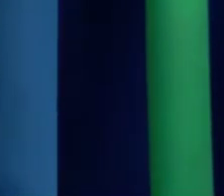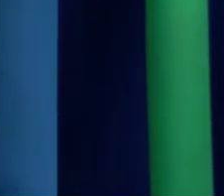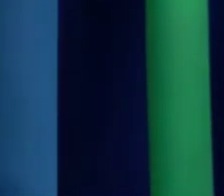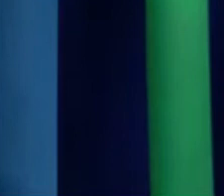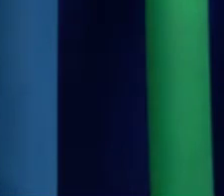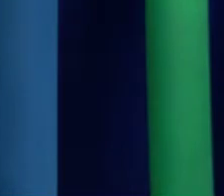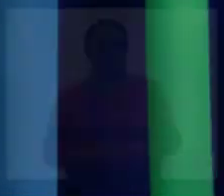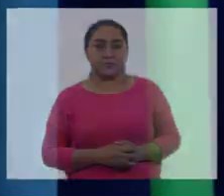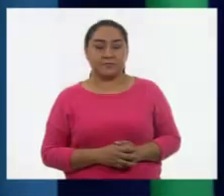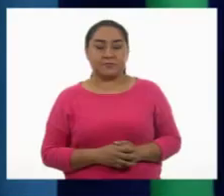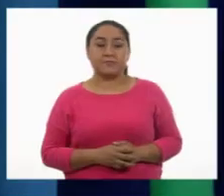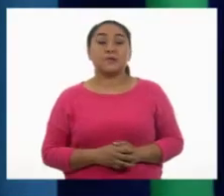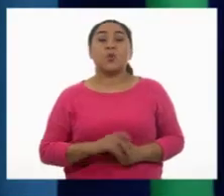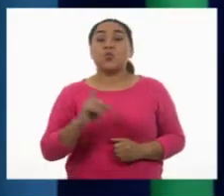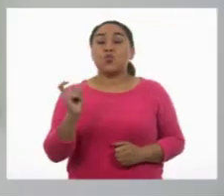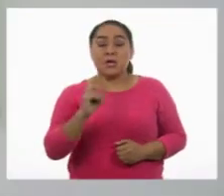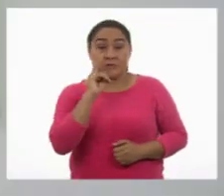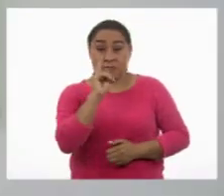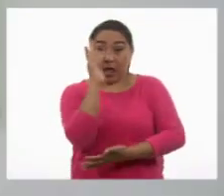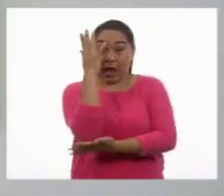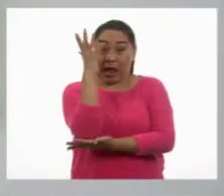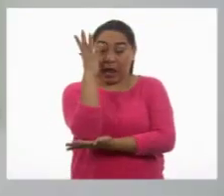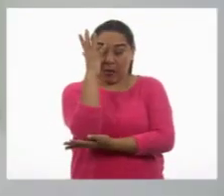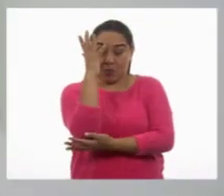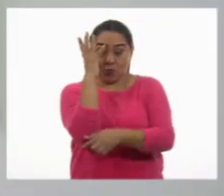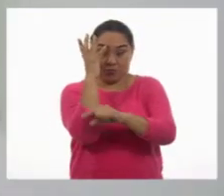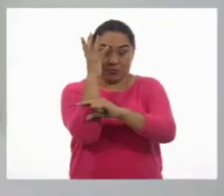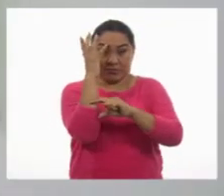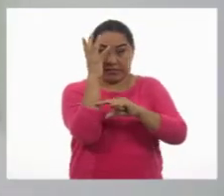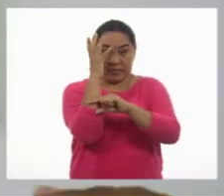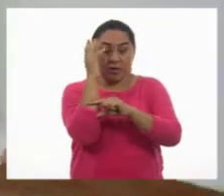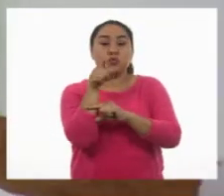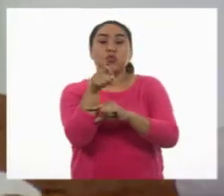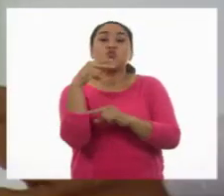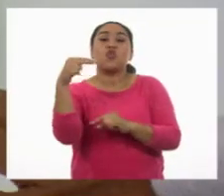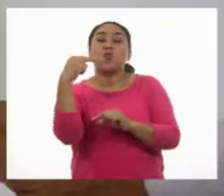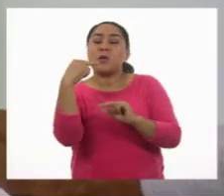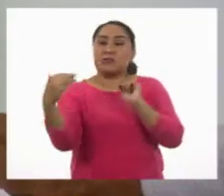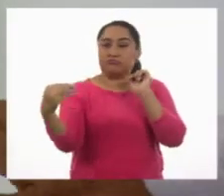En la base del árbol voy a colocar mi nombre.